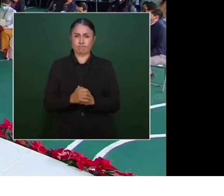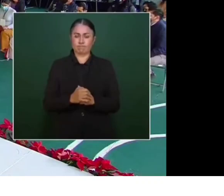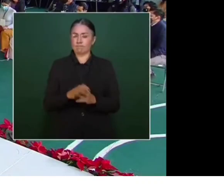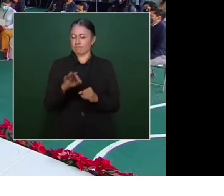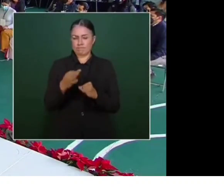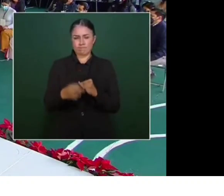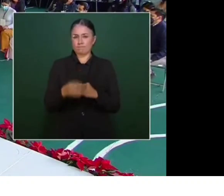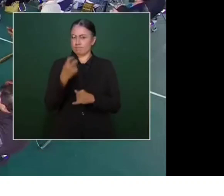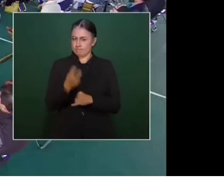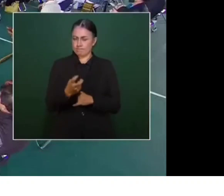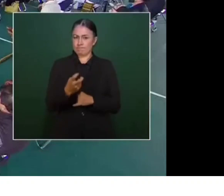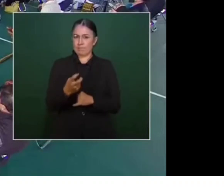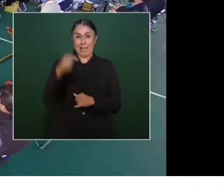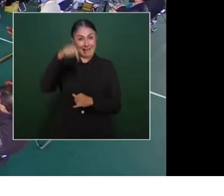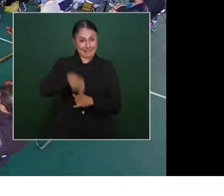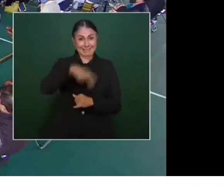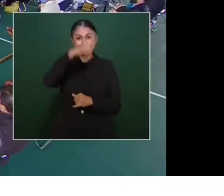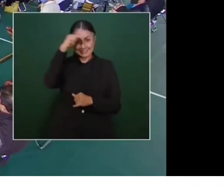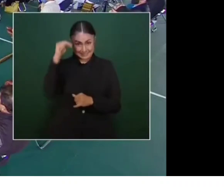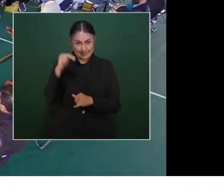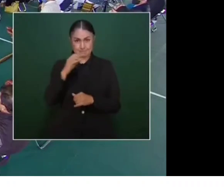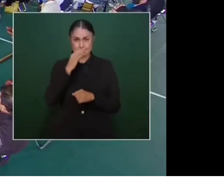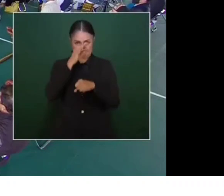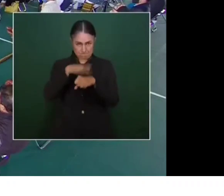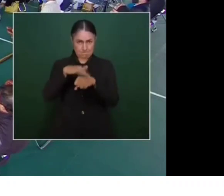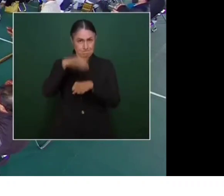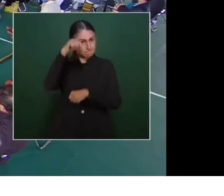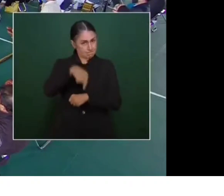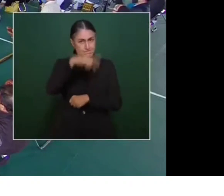Gracias. Estamos hablando de Nayarit. Sí.